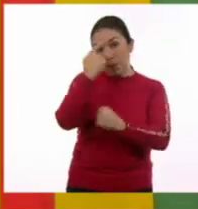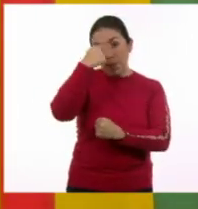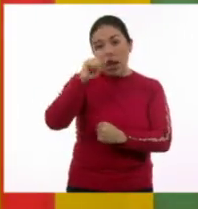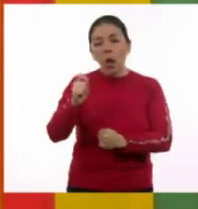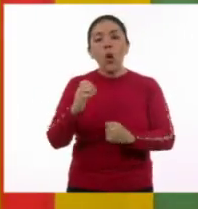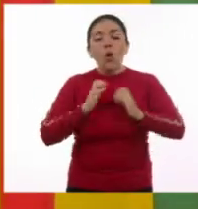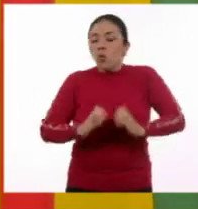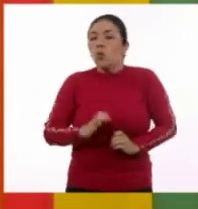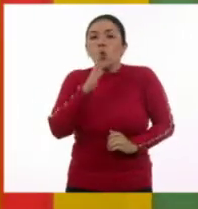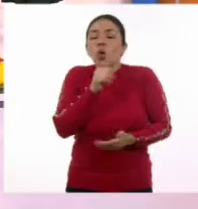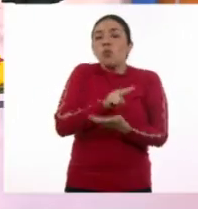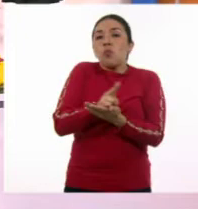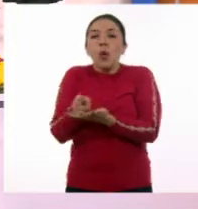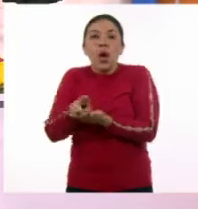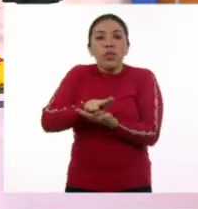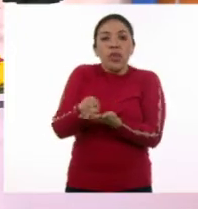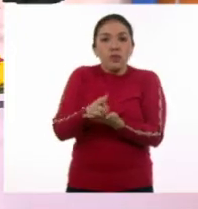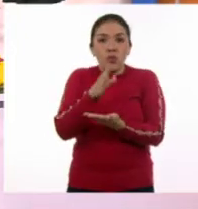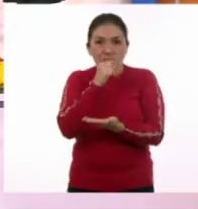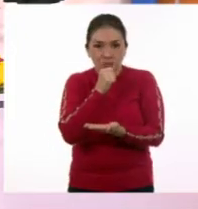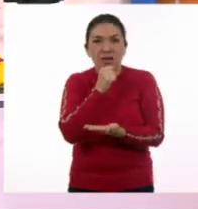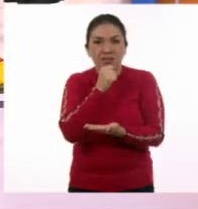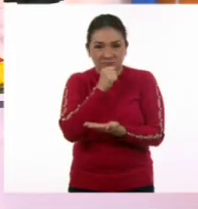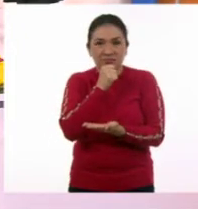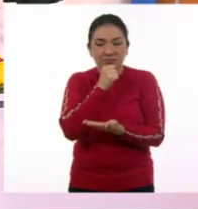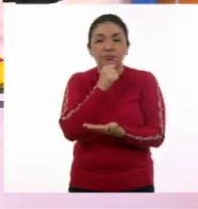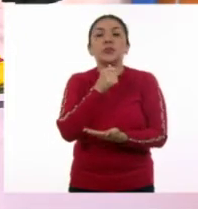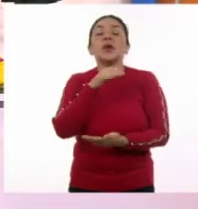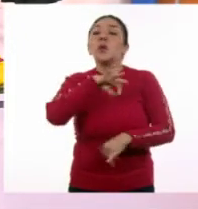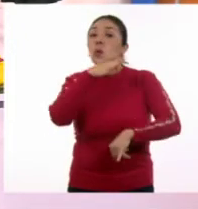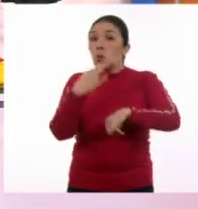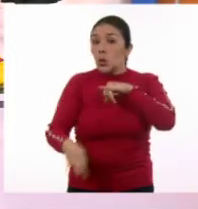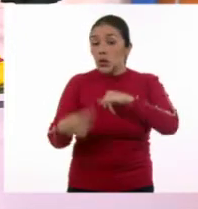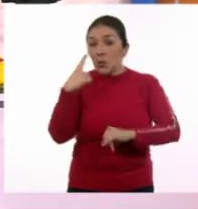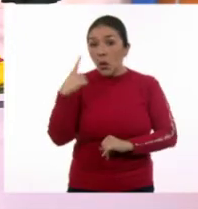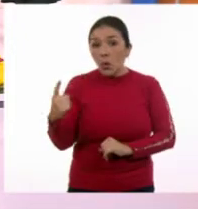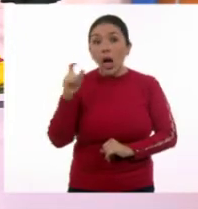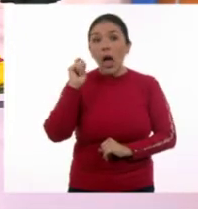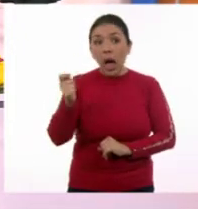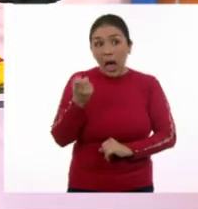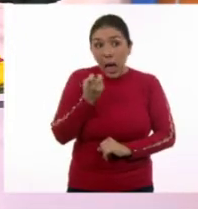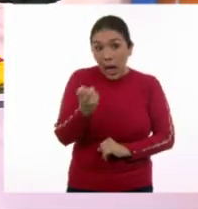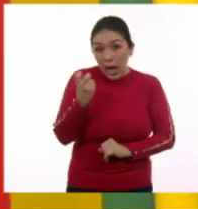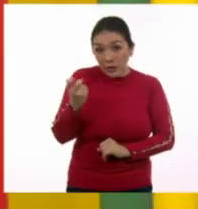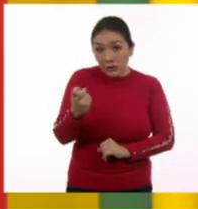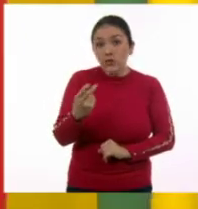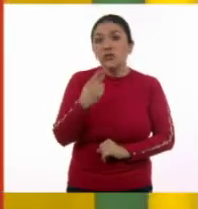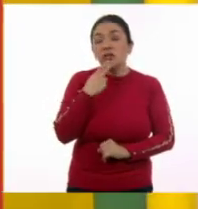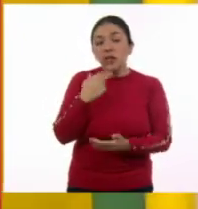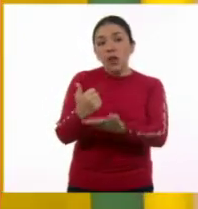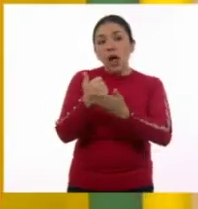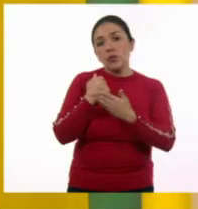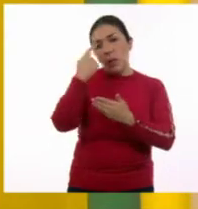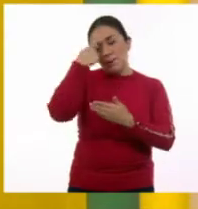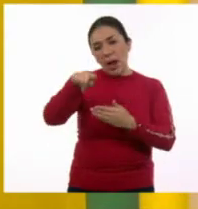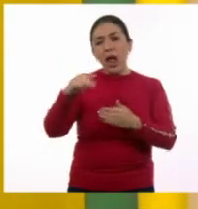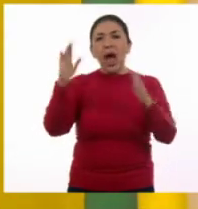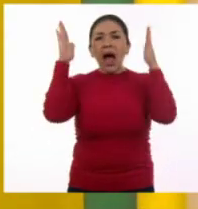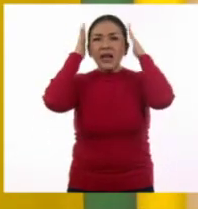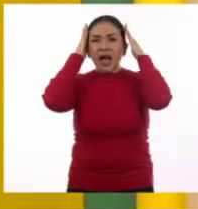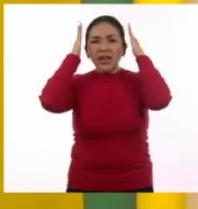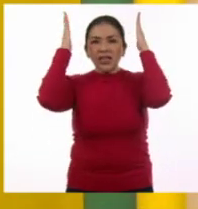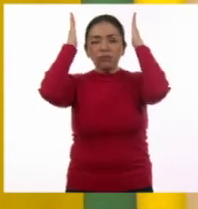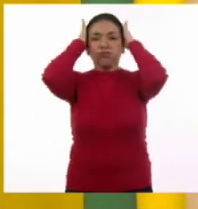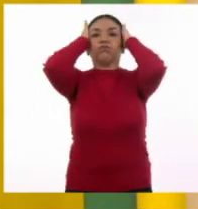la inmovilización y por último estos nos van a ayudar con nuestros sujetadores craneales